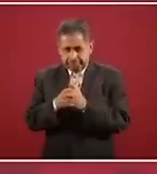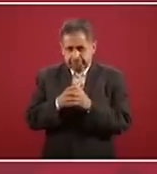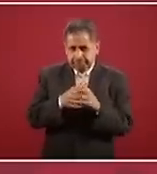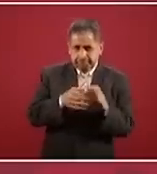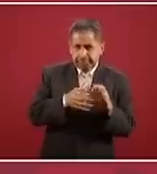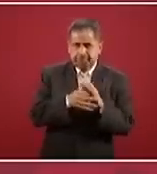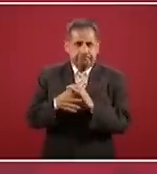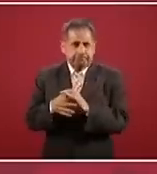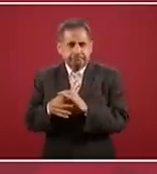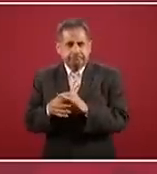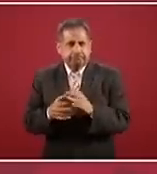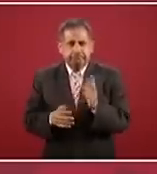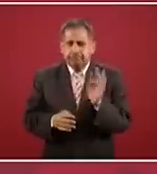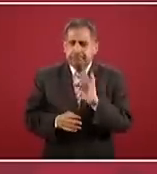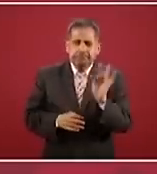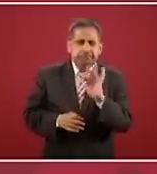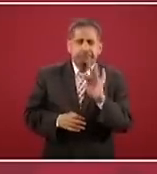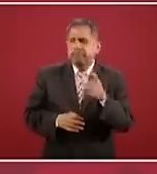de